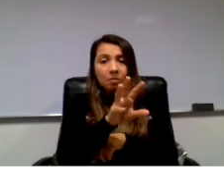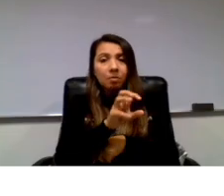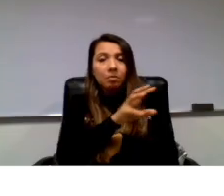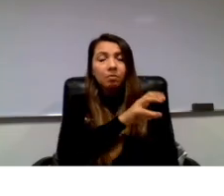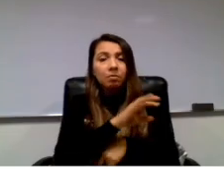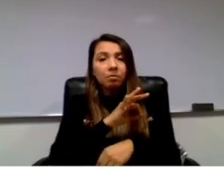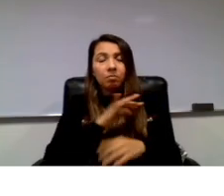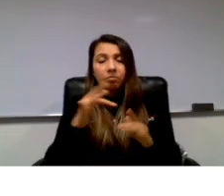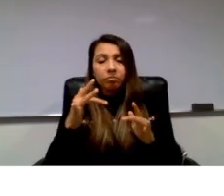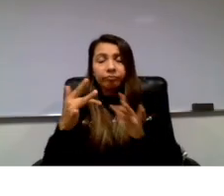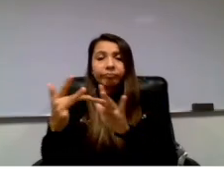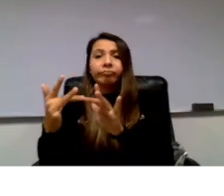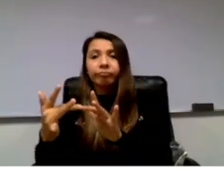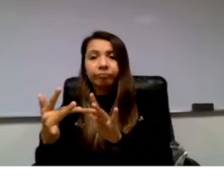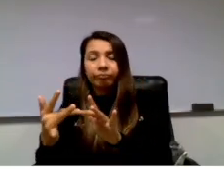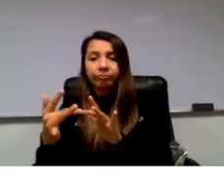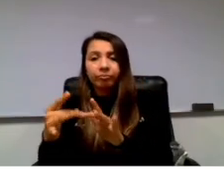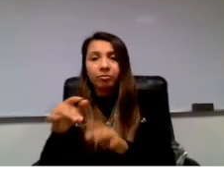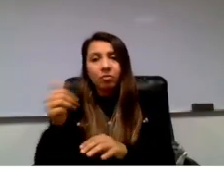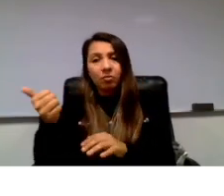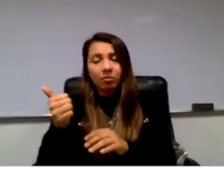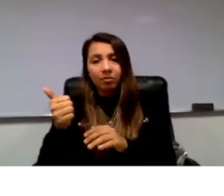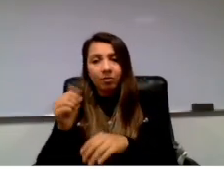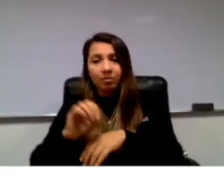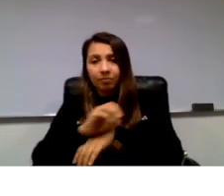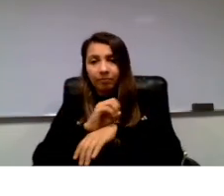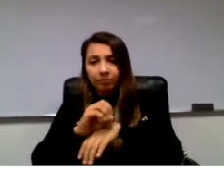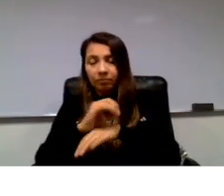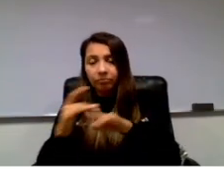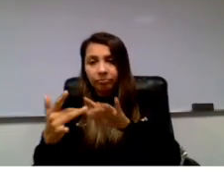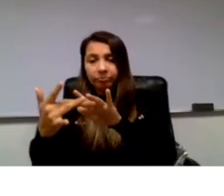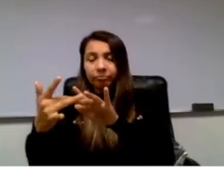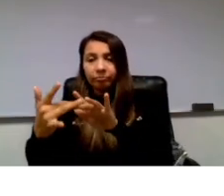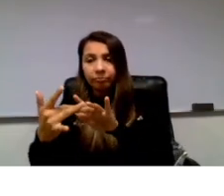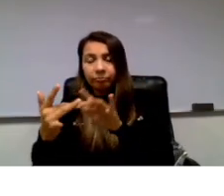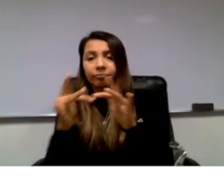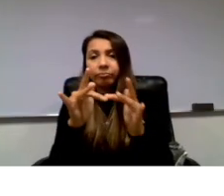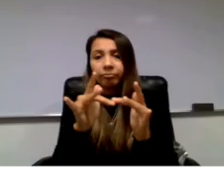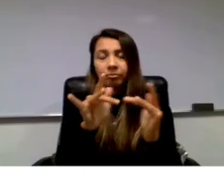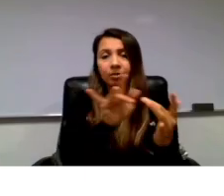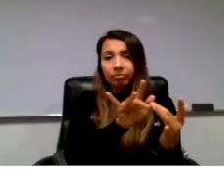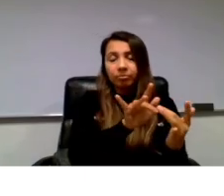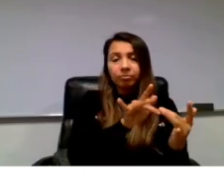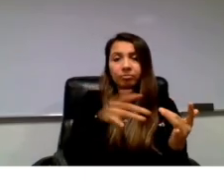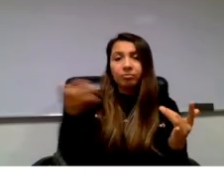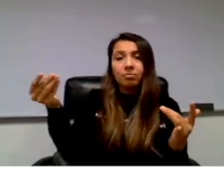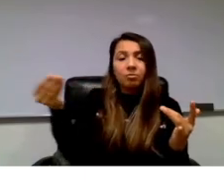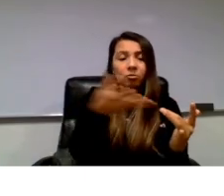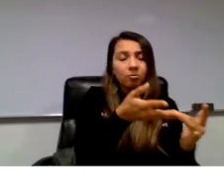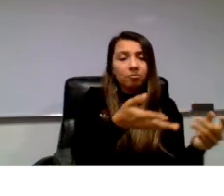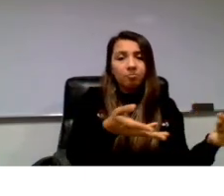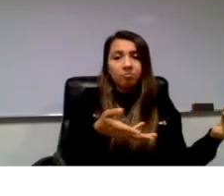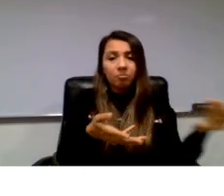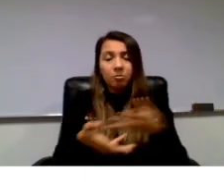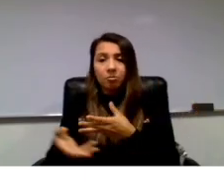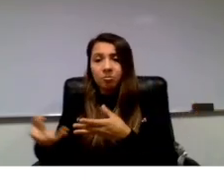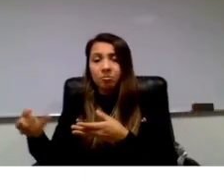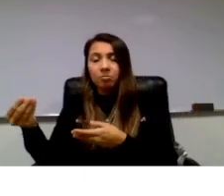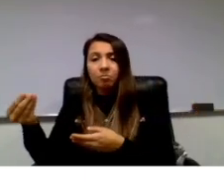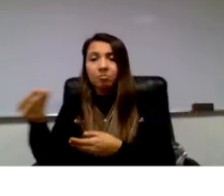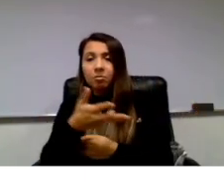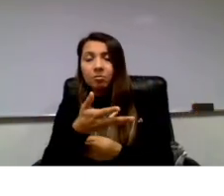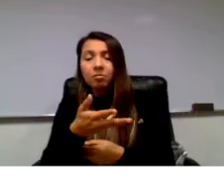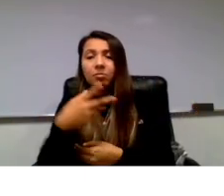Con la cual se conectan dos bacterias y a través de esa estructura se pueden pasar plásmidos, ¿no? Y esos plásmidos pueden